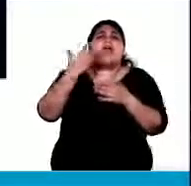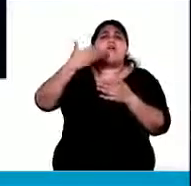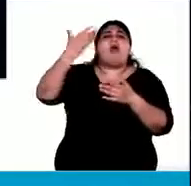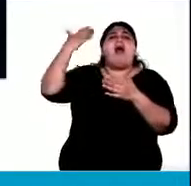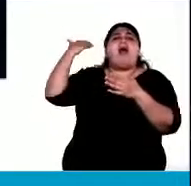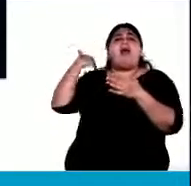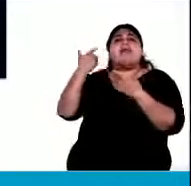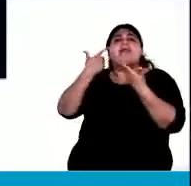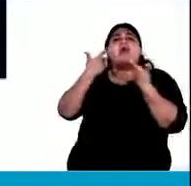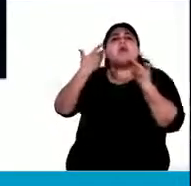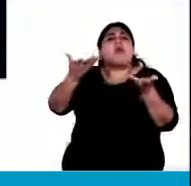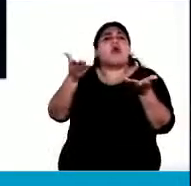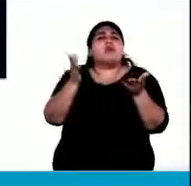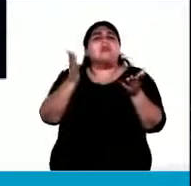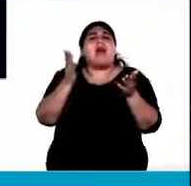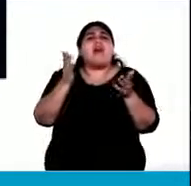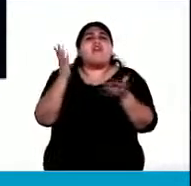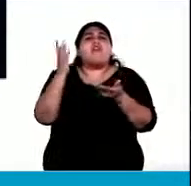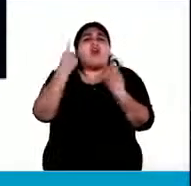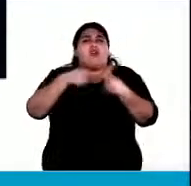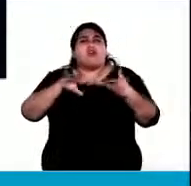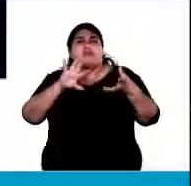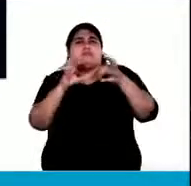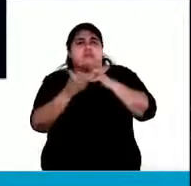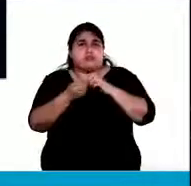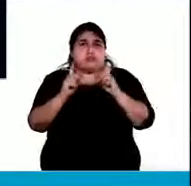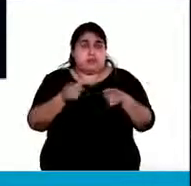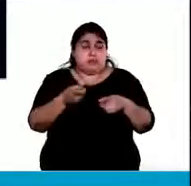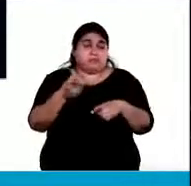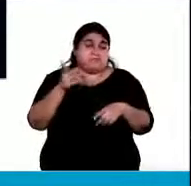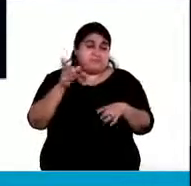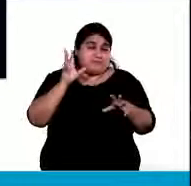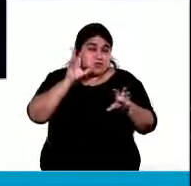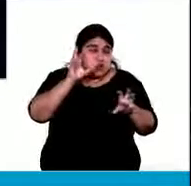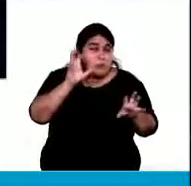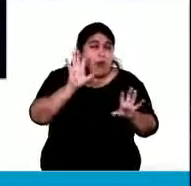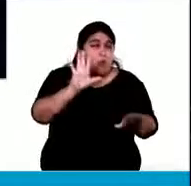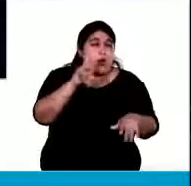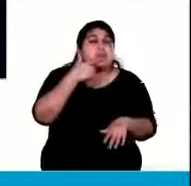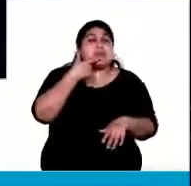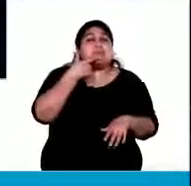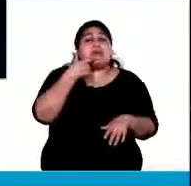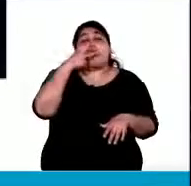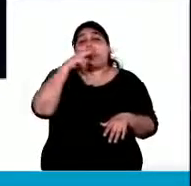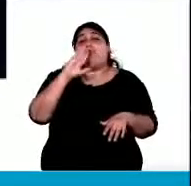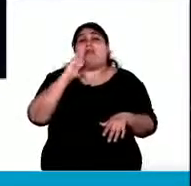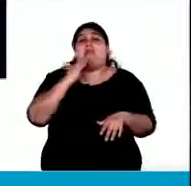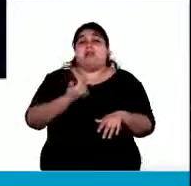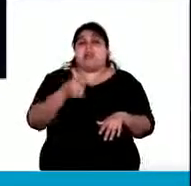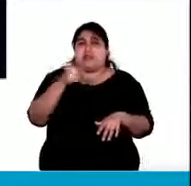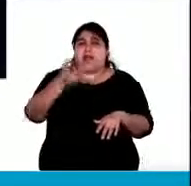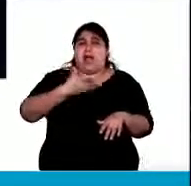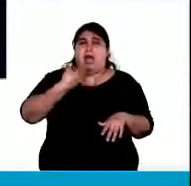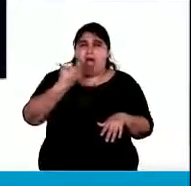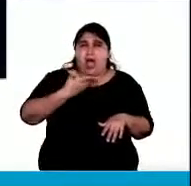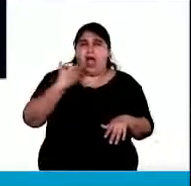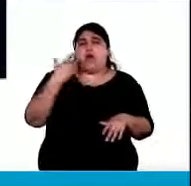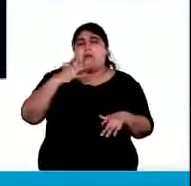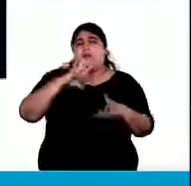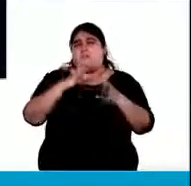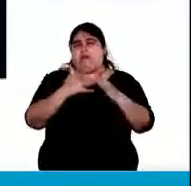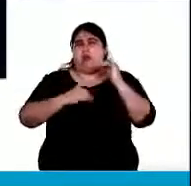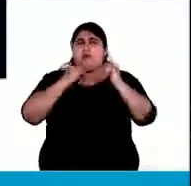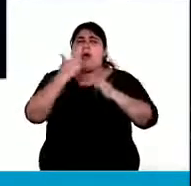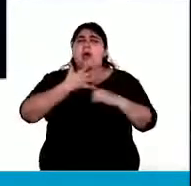nota, que en septiembre del 2016 hizo una conferencia de prensa muy rimbombante diciendo que iba a contar los